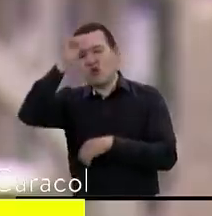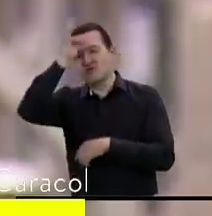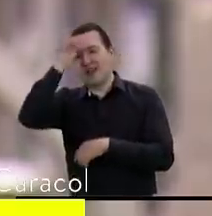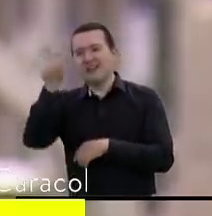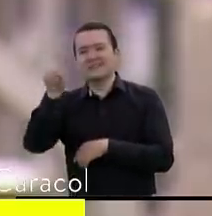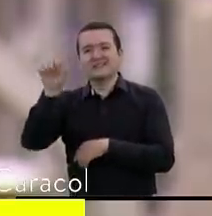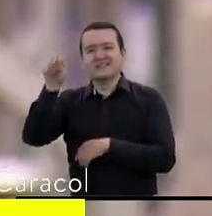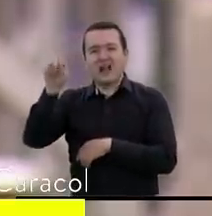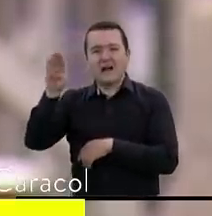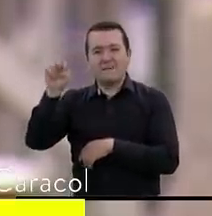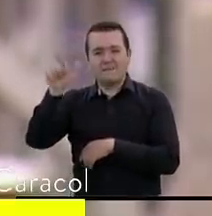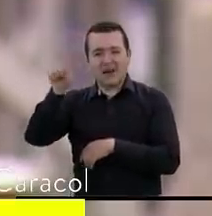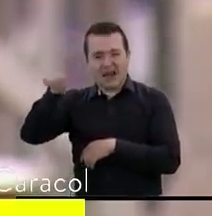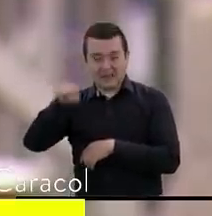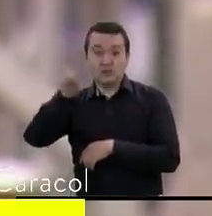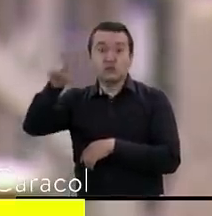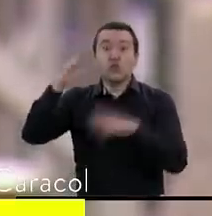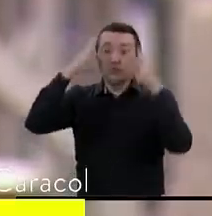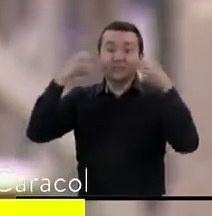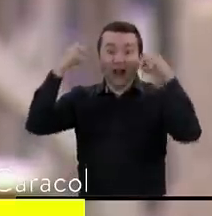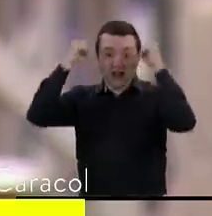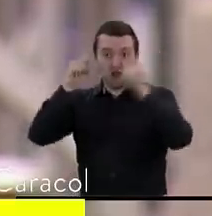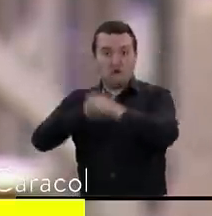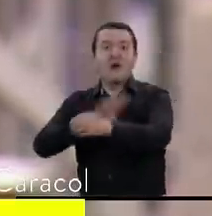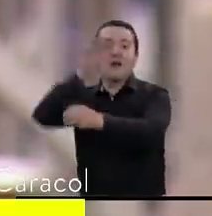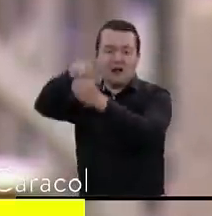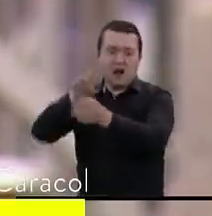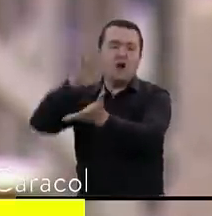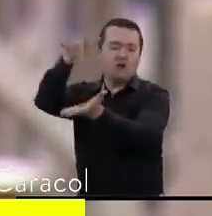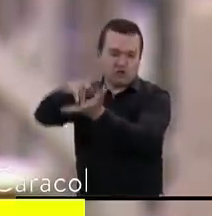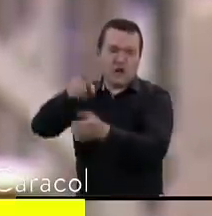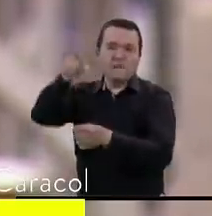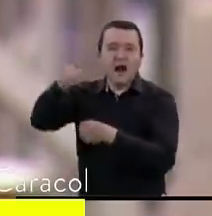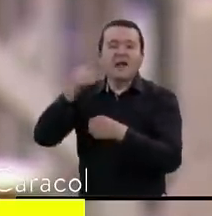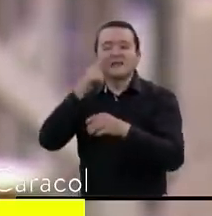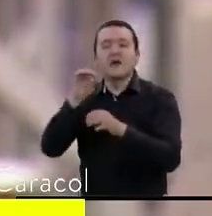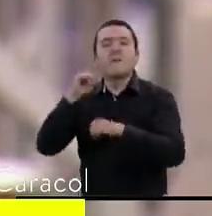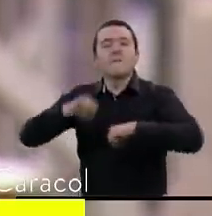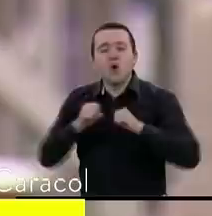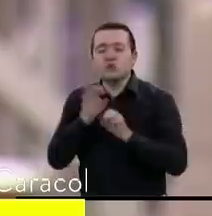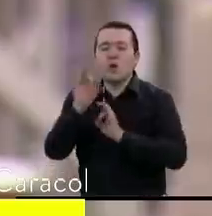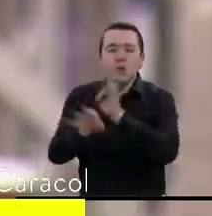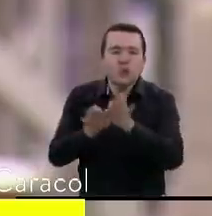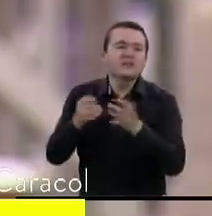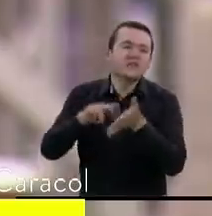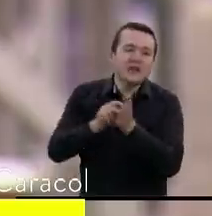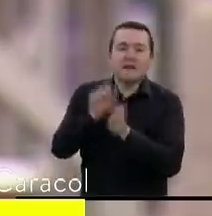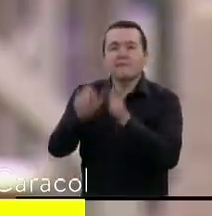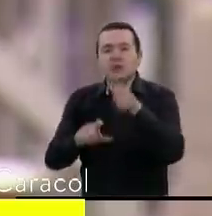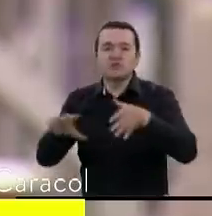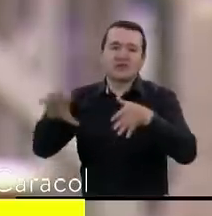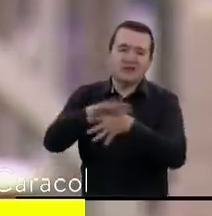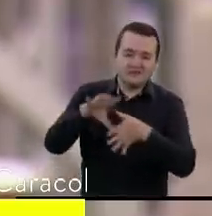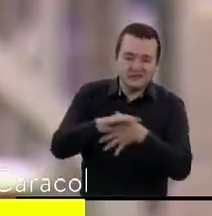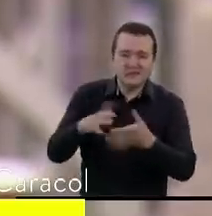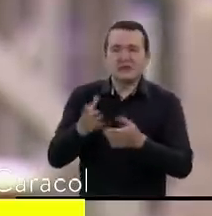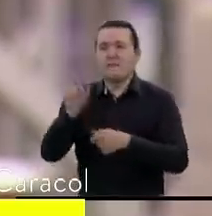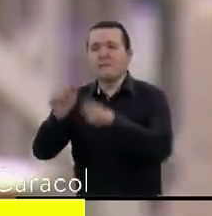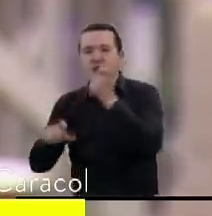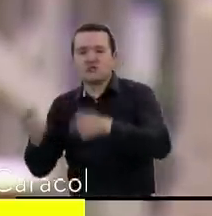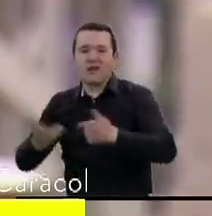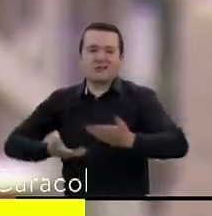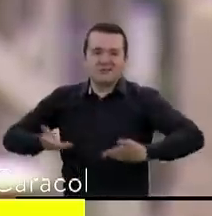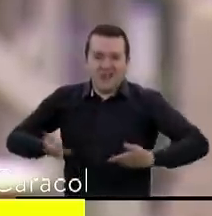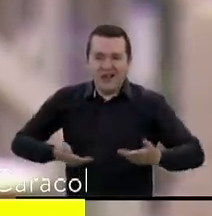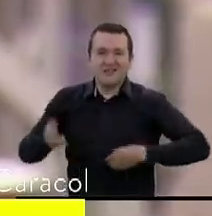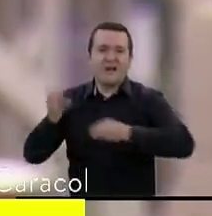San Cristóbal lanzando el programa Bogotá Cuidadora, que busca que los tenderos, taxistas, ciudadanos, personas que trabajan en droguerías se unan a las